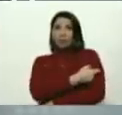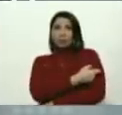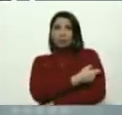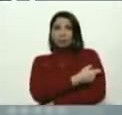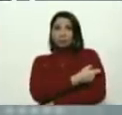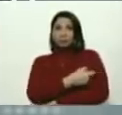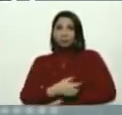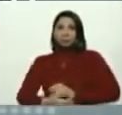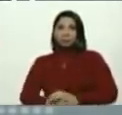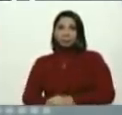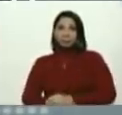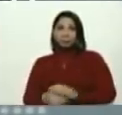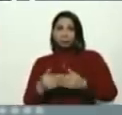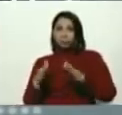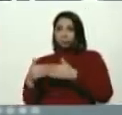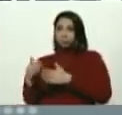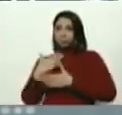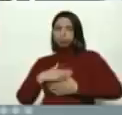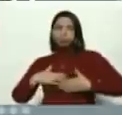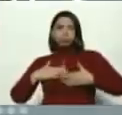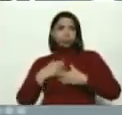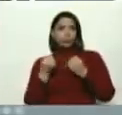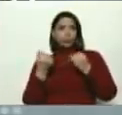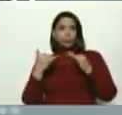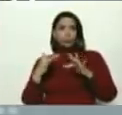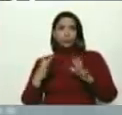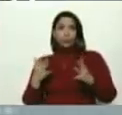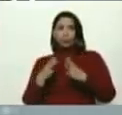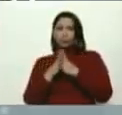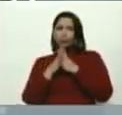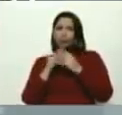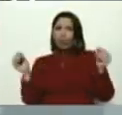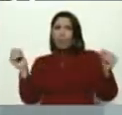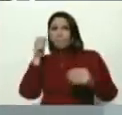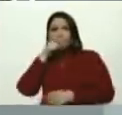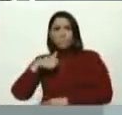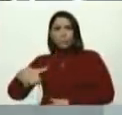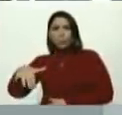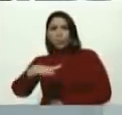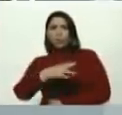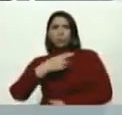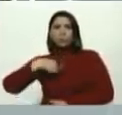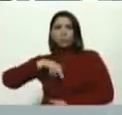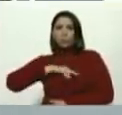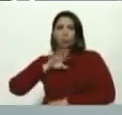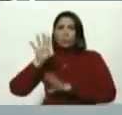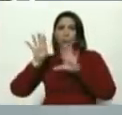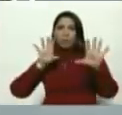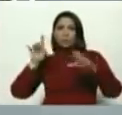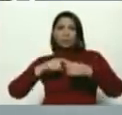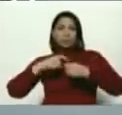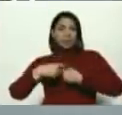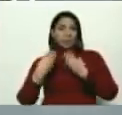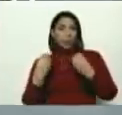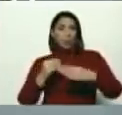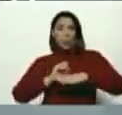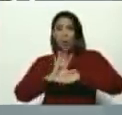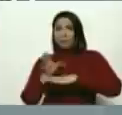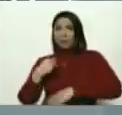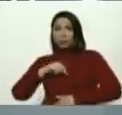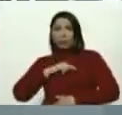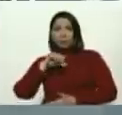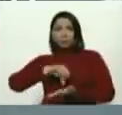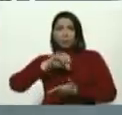garantizada en calidad y en cantidad para toda la población de nuestros países, como ALBA, con nuestro